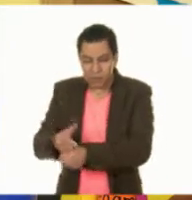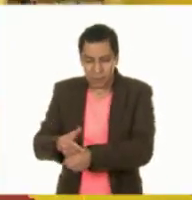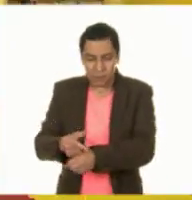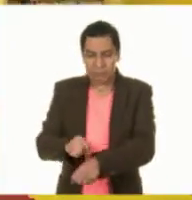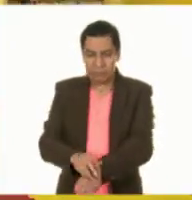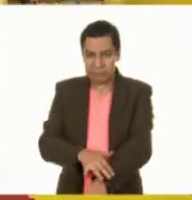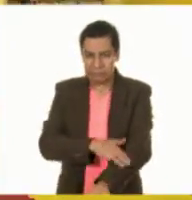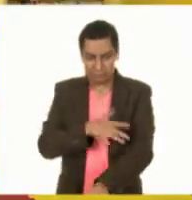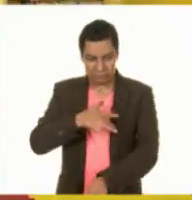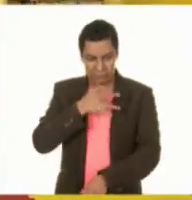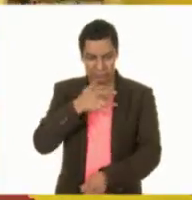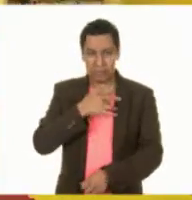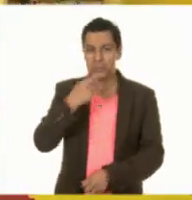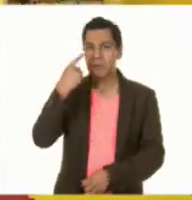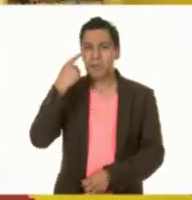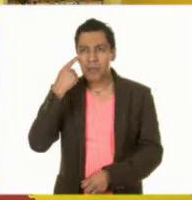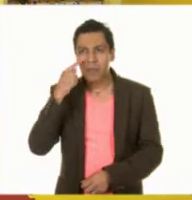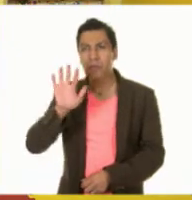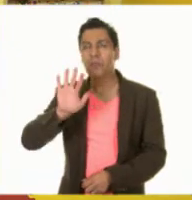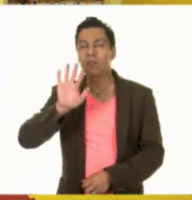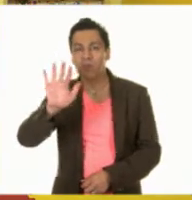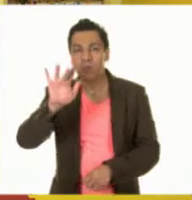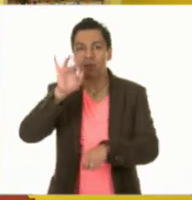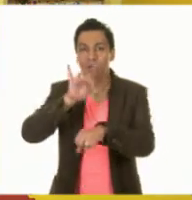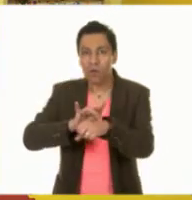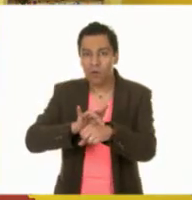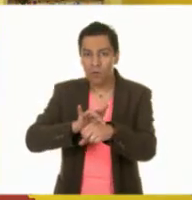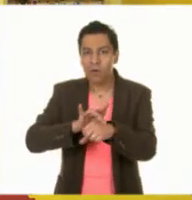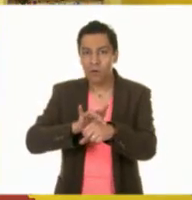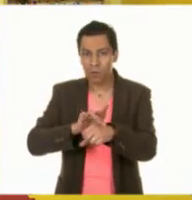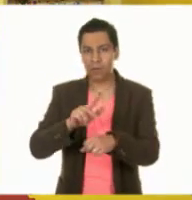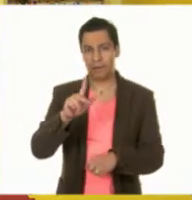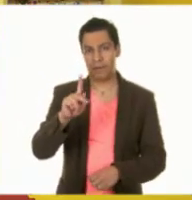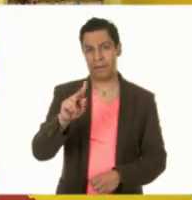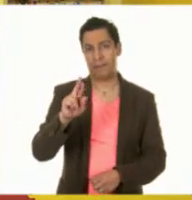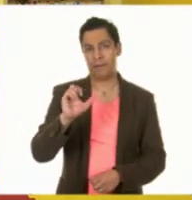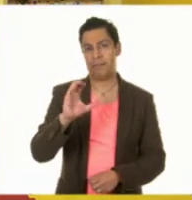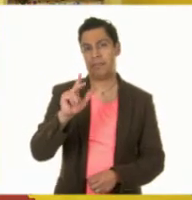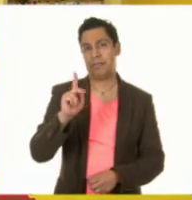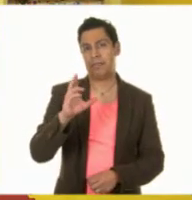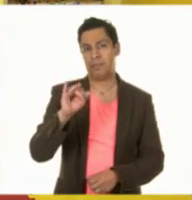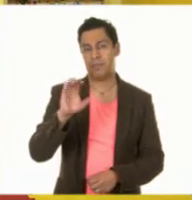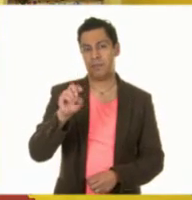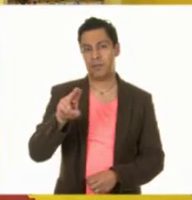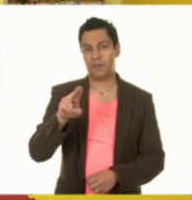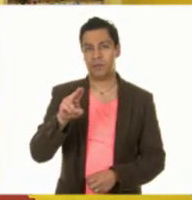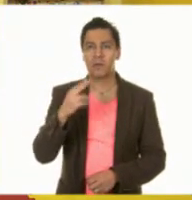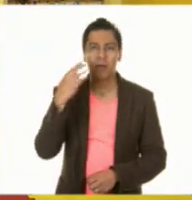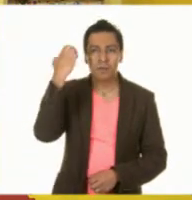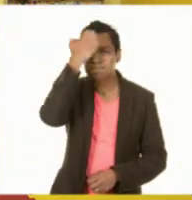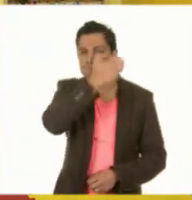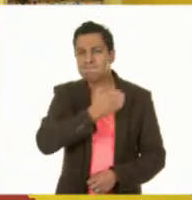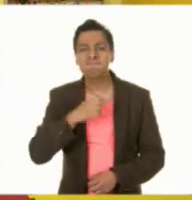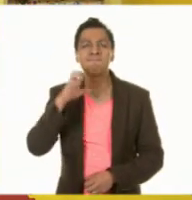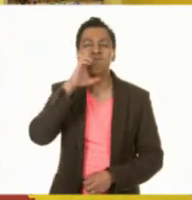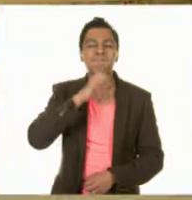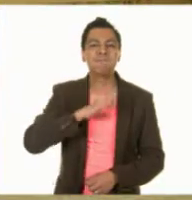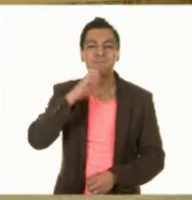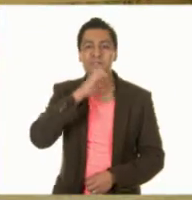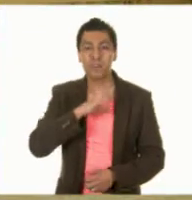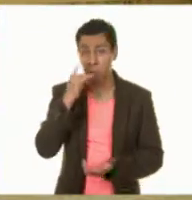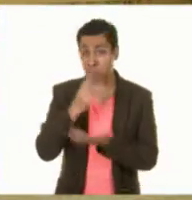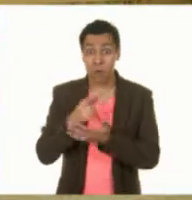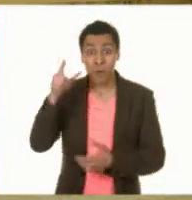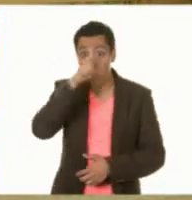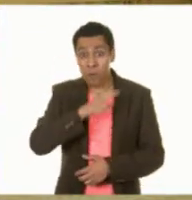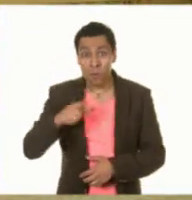¿no es así? Sí, y de hecho, la percepción artística permite explorar más allá del lenguaje.